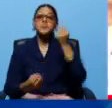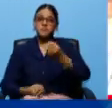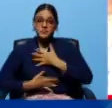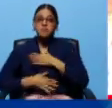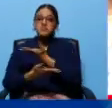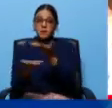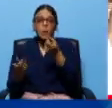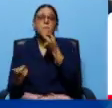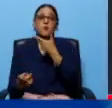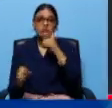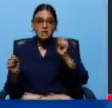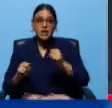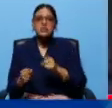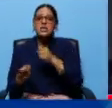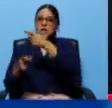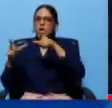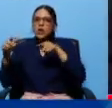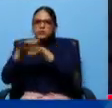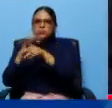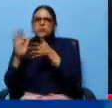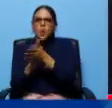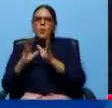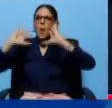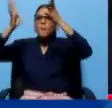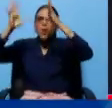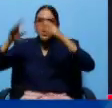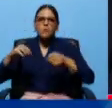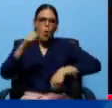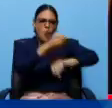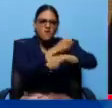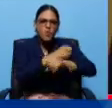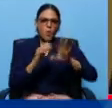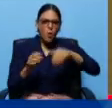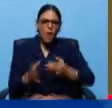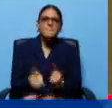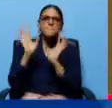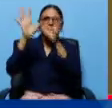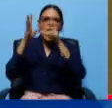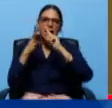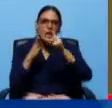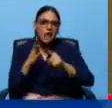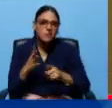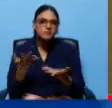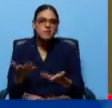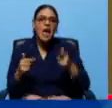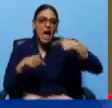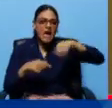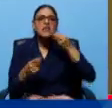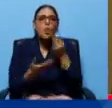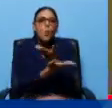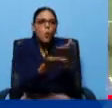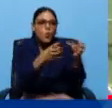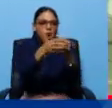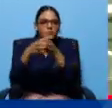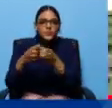Impresionante, bueno, las canchas, voleibol, futbolito, básquet. Aquí están los muchachos, ¿ves?